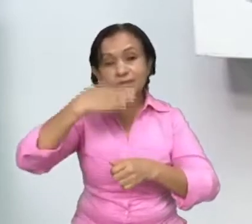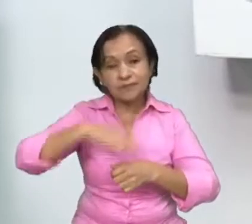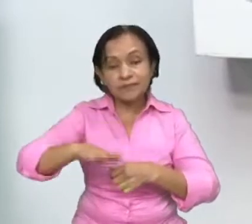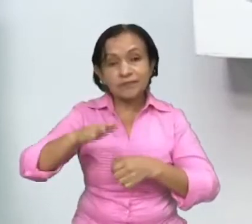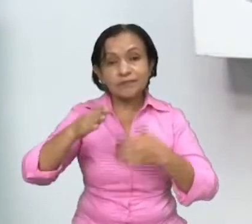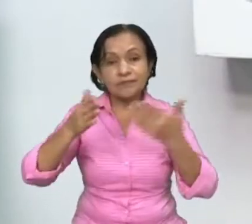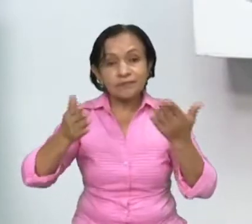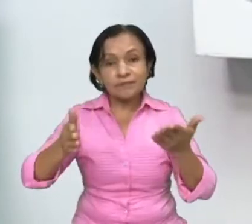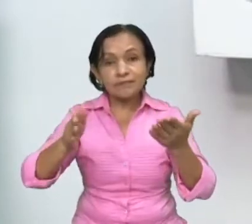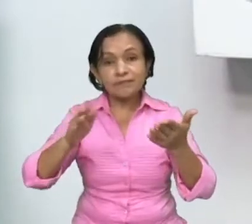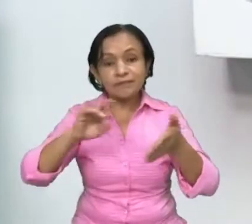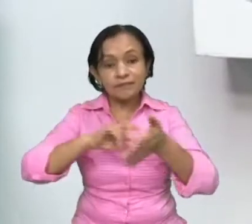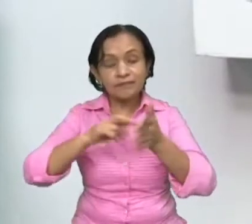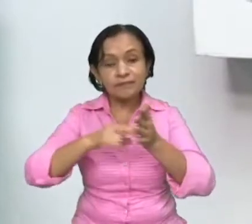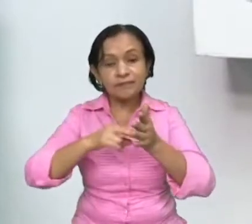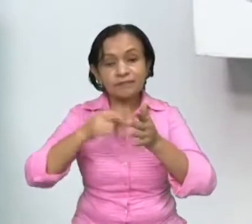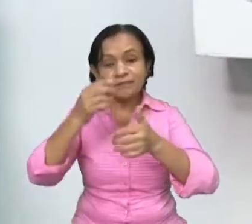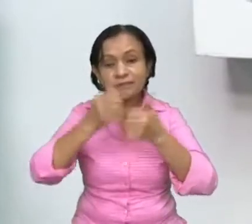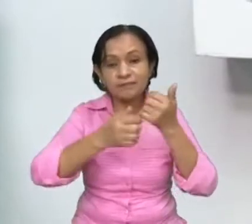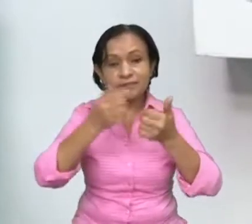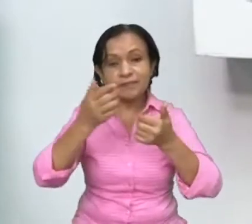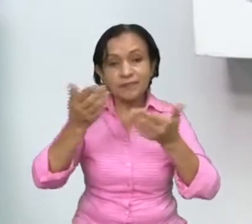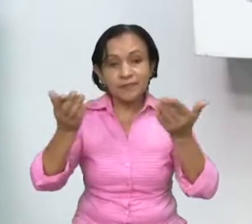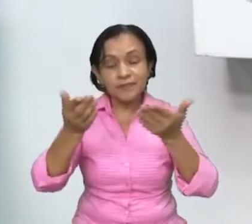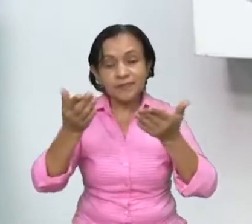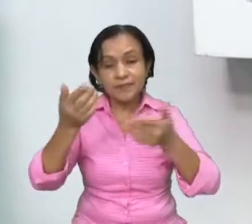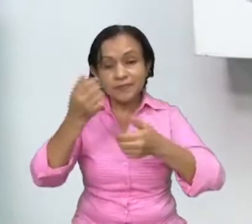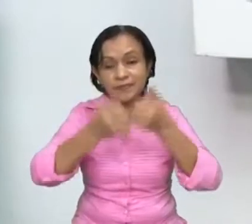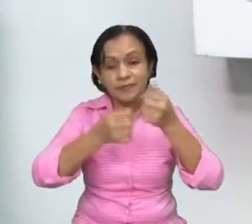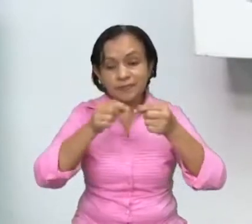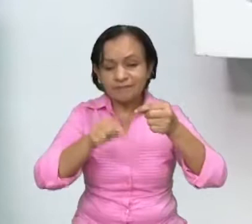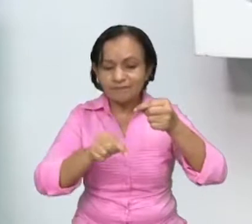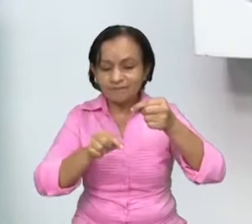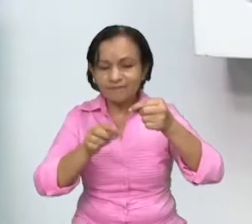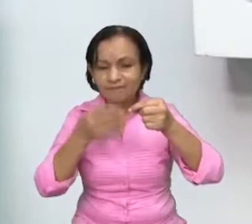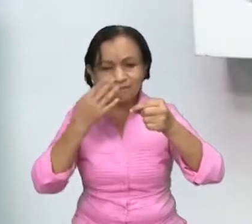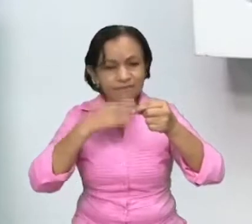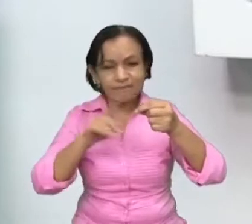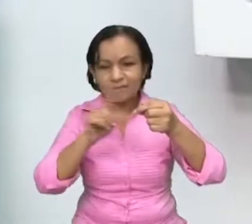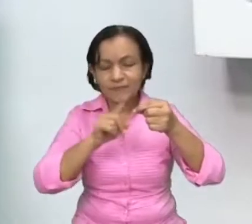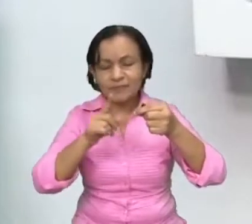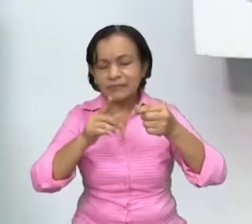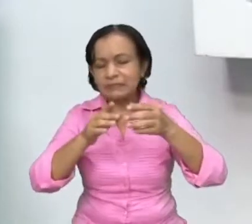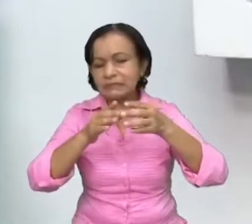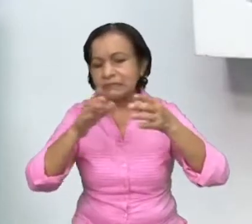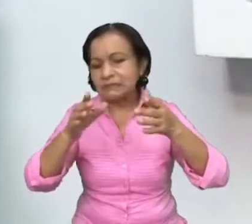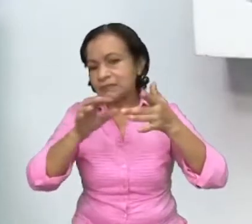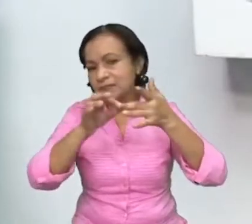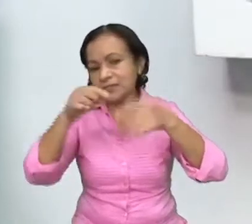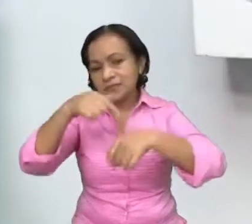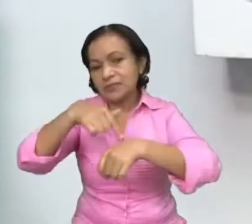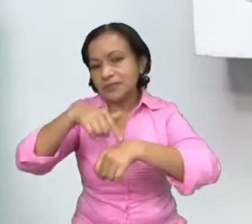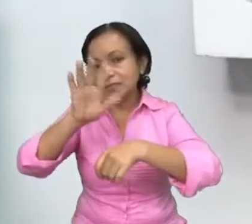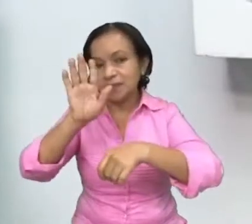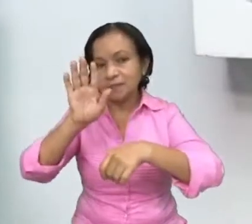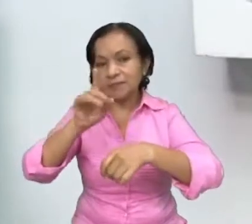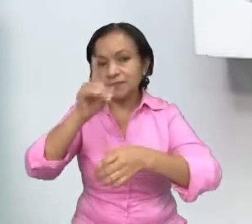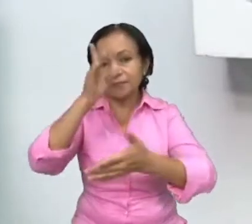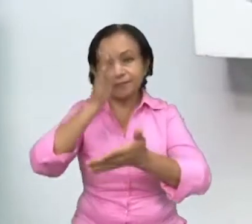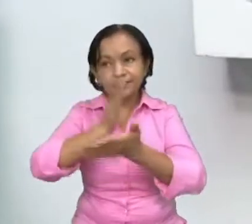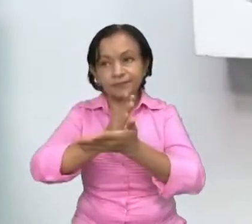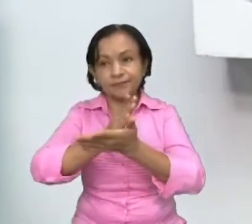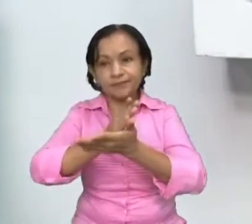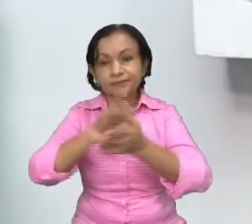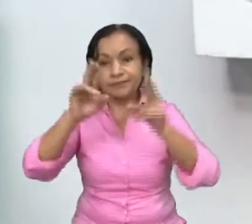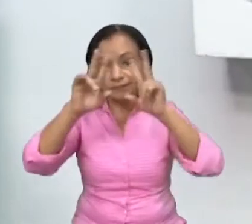nos referimos a la poca probabilidad que tuvo el defecto de corregirse porque era excesivamente grande o porque una vez que